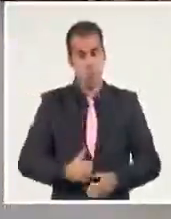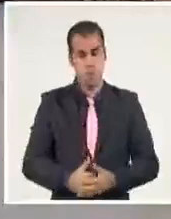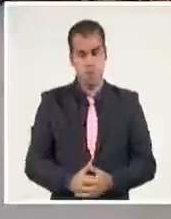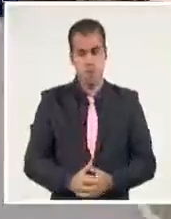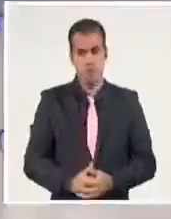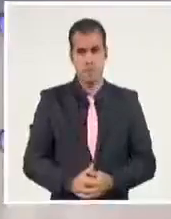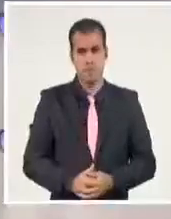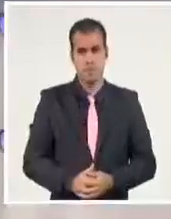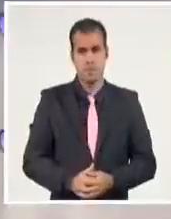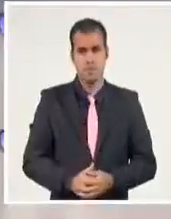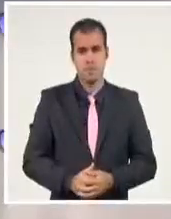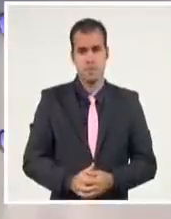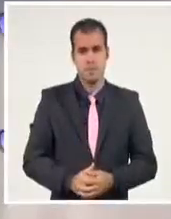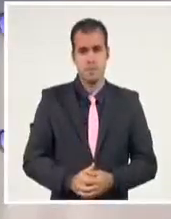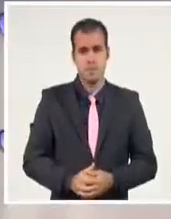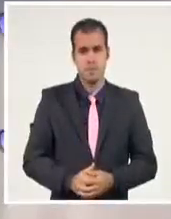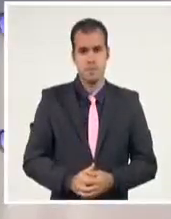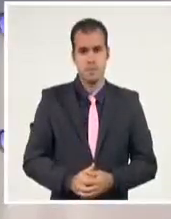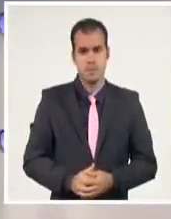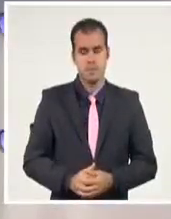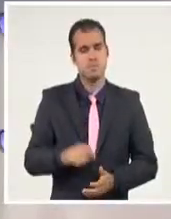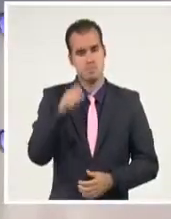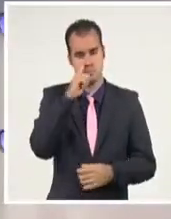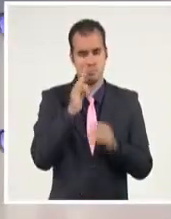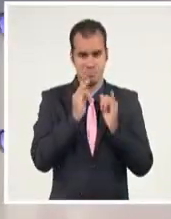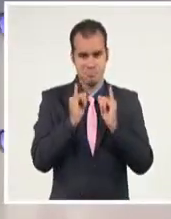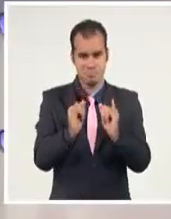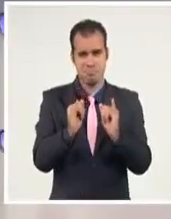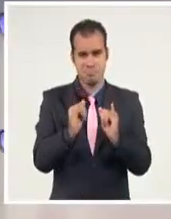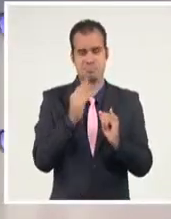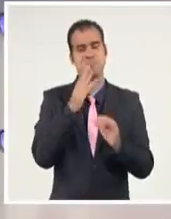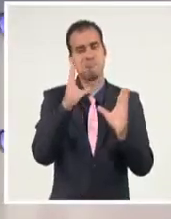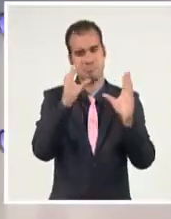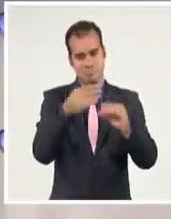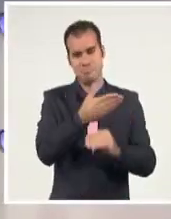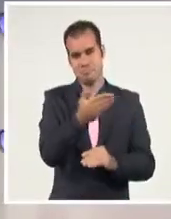agrupaciones. Con esta información me despido. Tenga usted muy buenas noches.